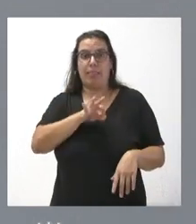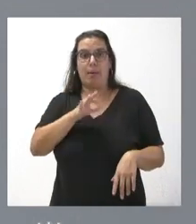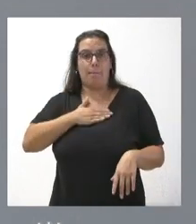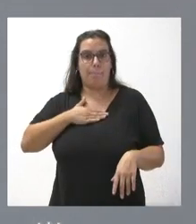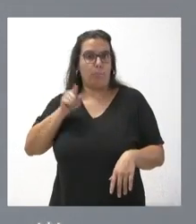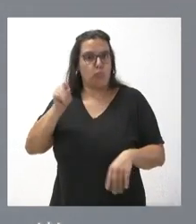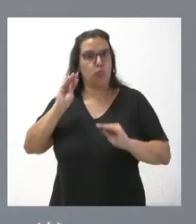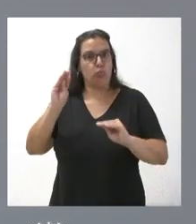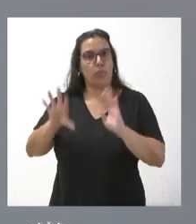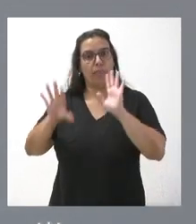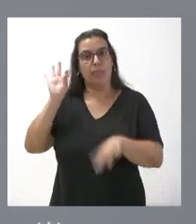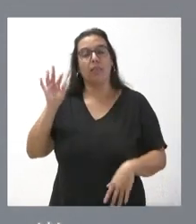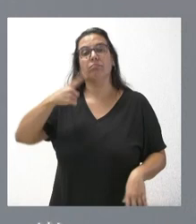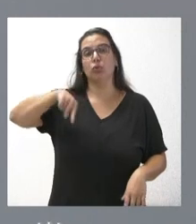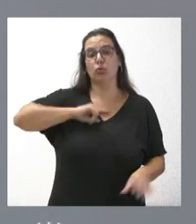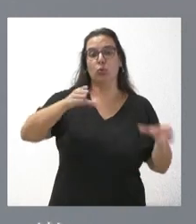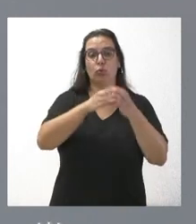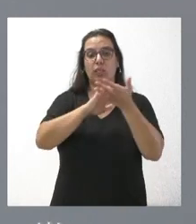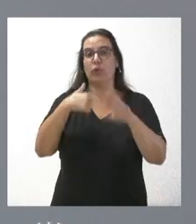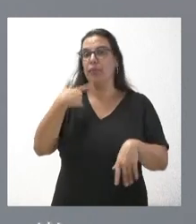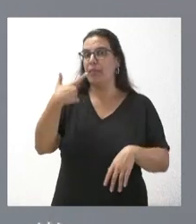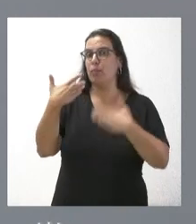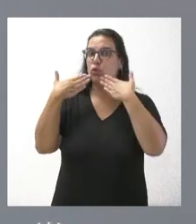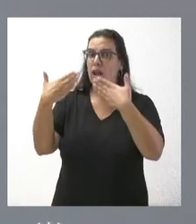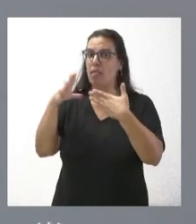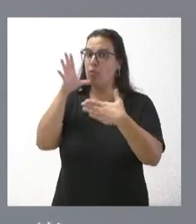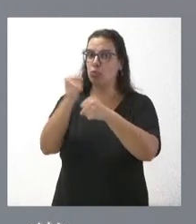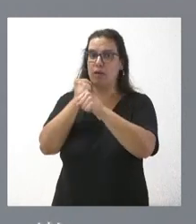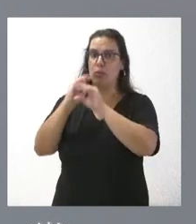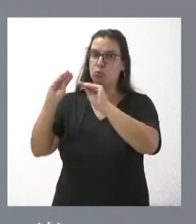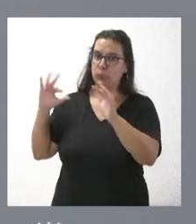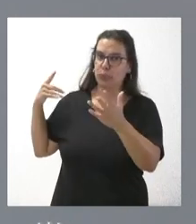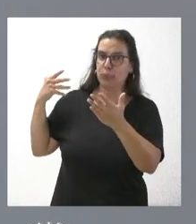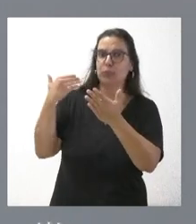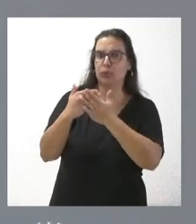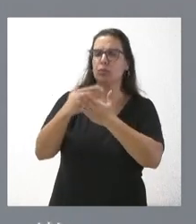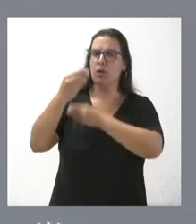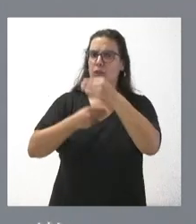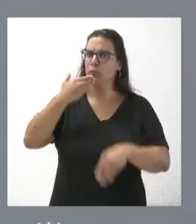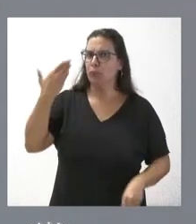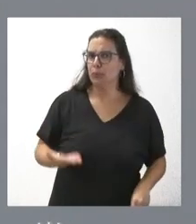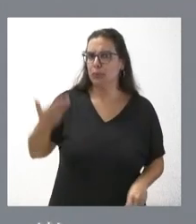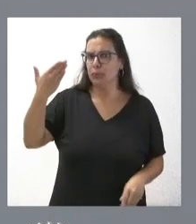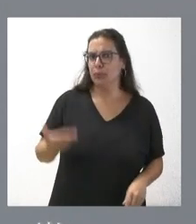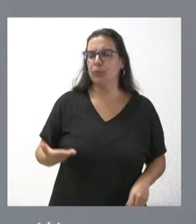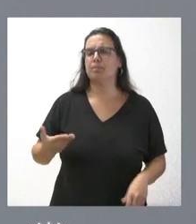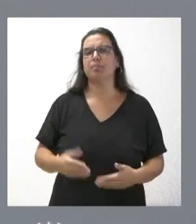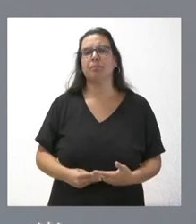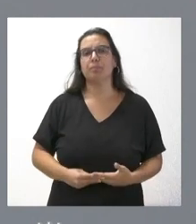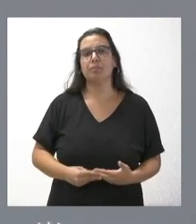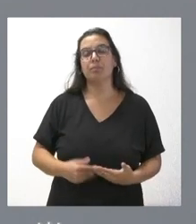propia. Desde la Junta de Castilla y León le agradecemos los servicios prestados, que han sido muchos y muy importantes a esta comunidad autónoma,